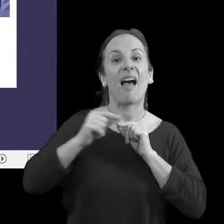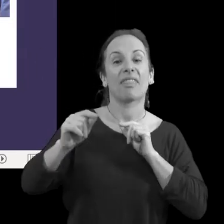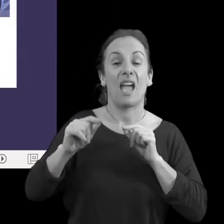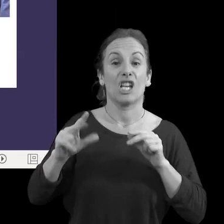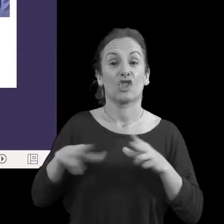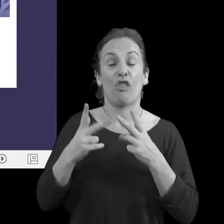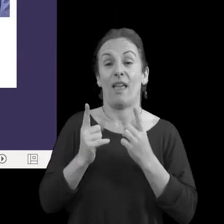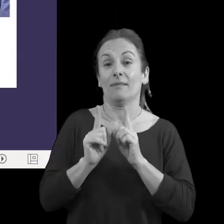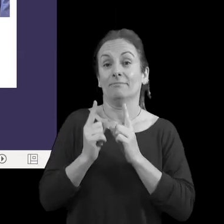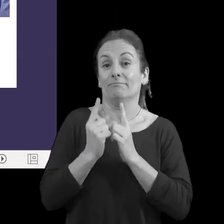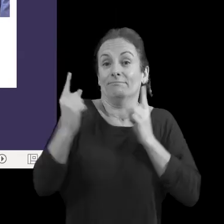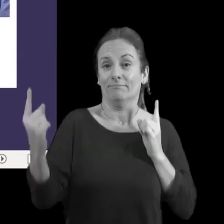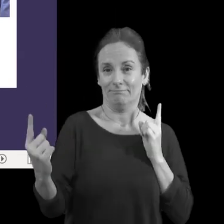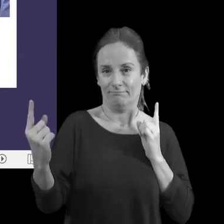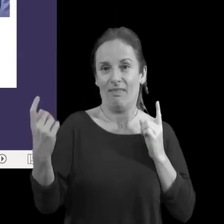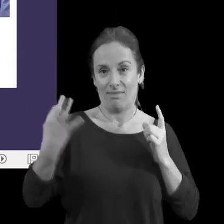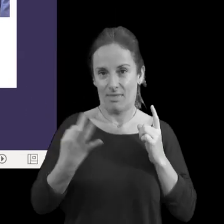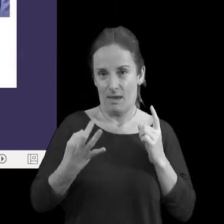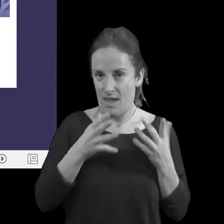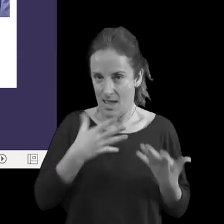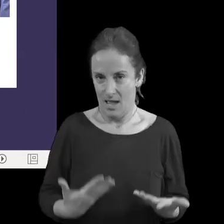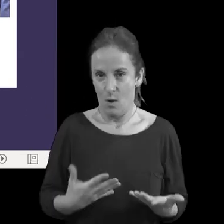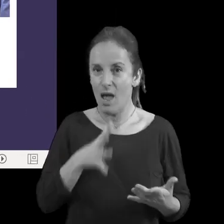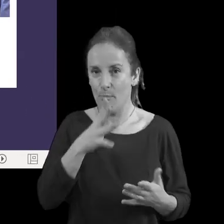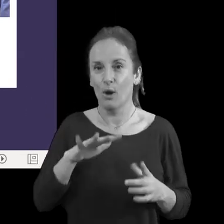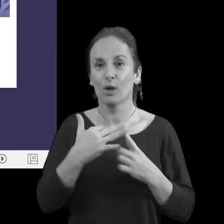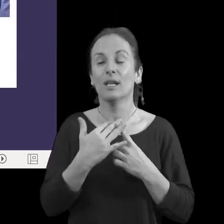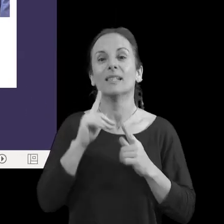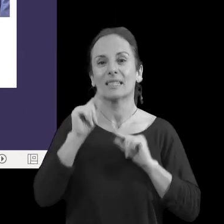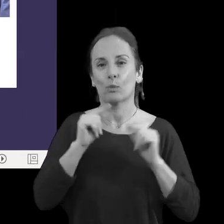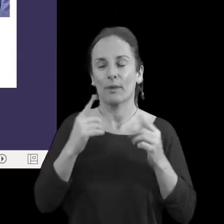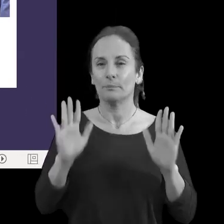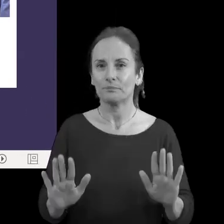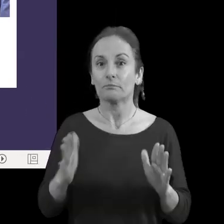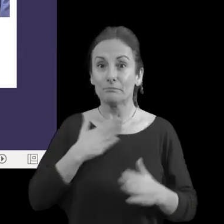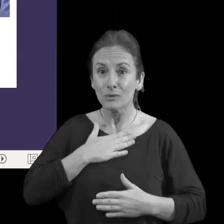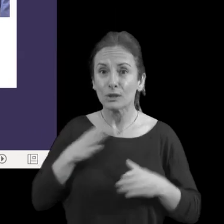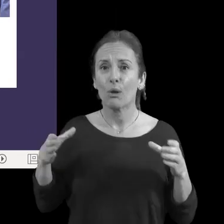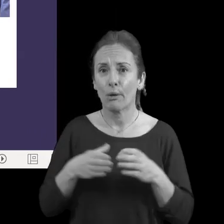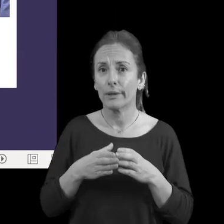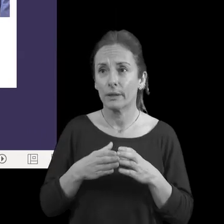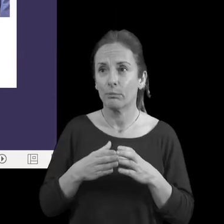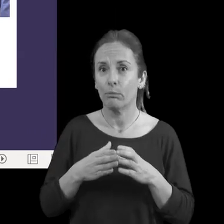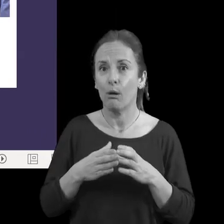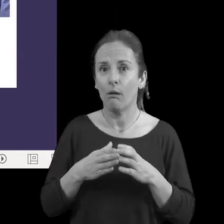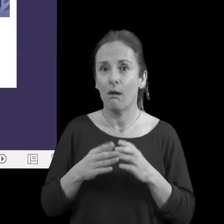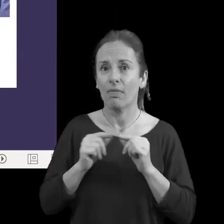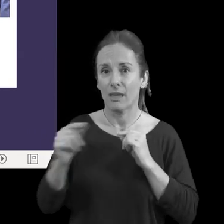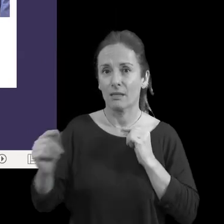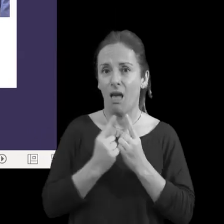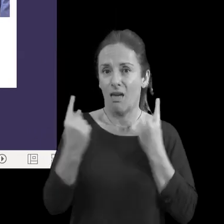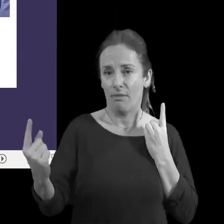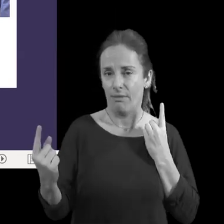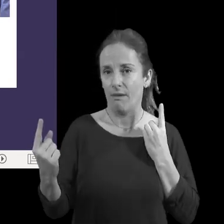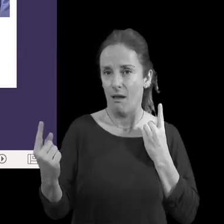nuestra distancia social como colectivo también muchas veces es un tema que tenemos que seguir bueno, denunciando,